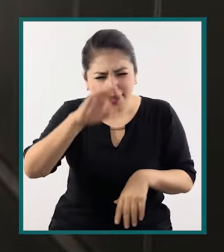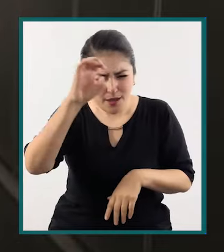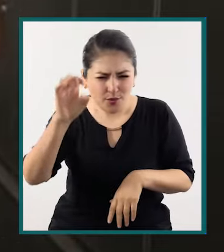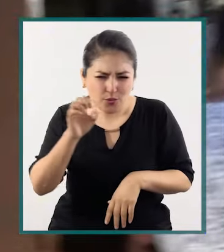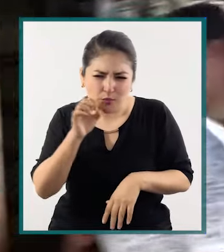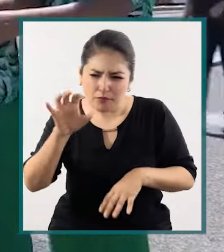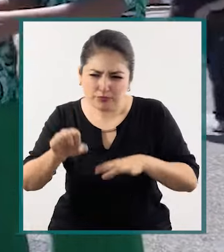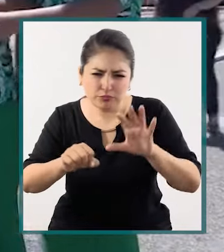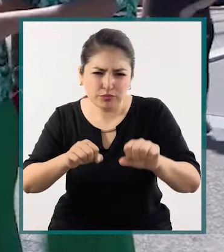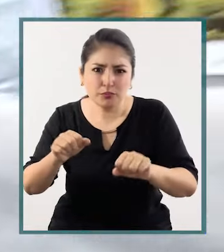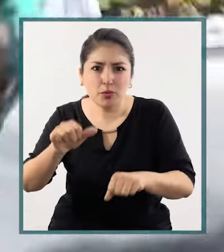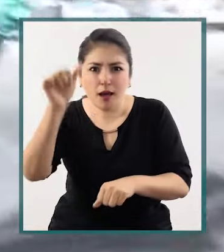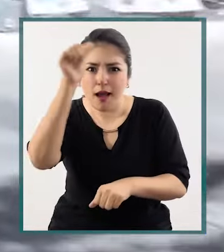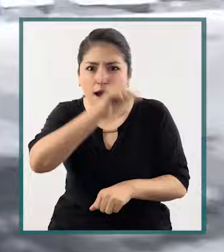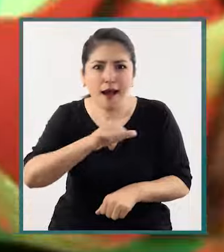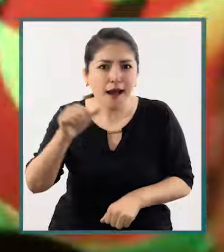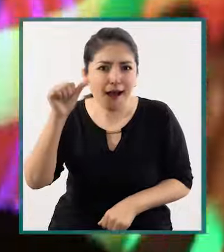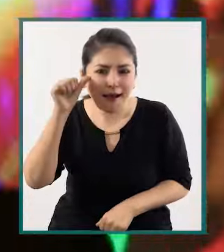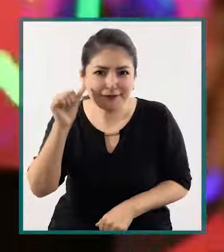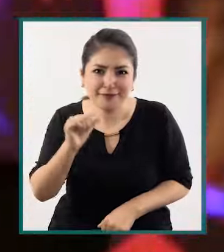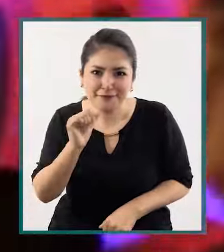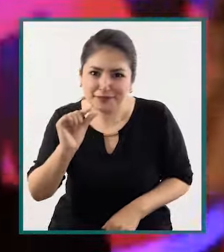quieren conquistar Asia.